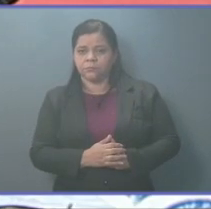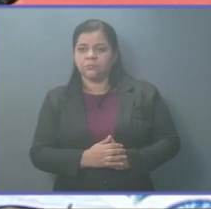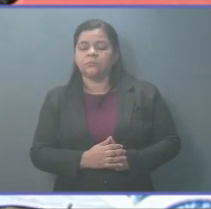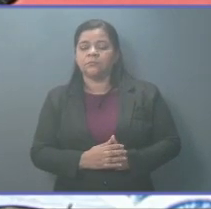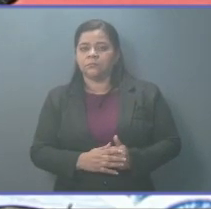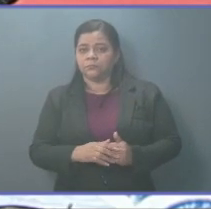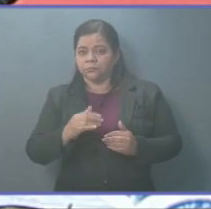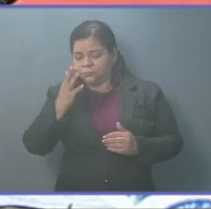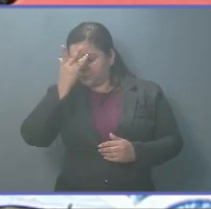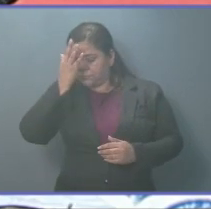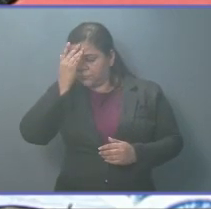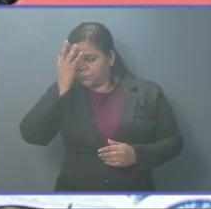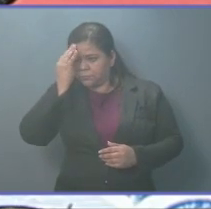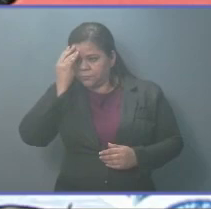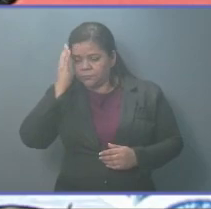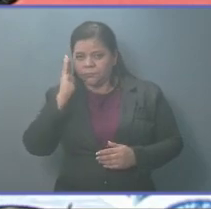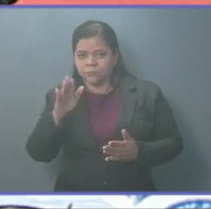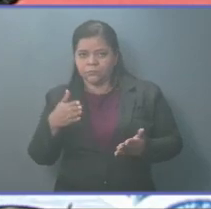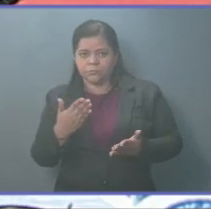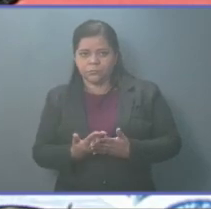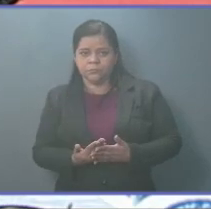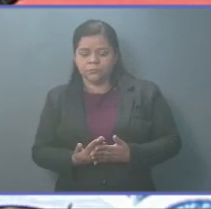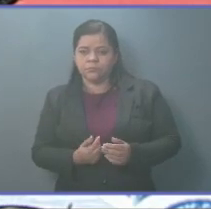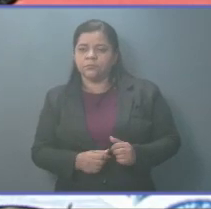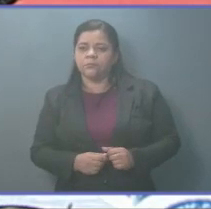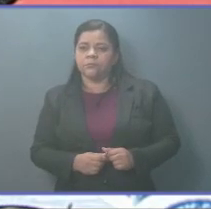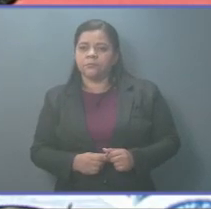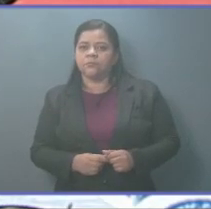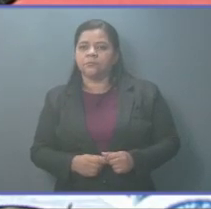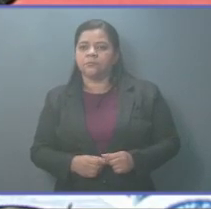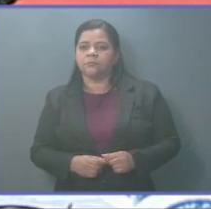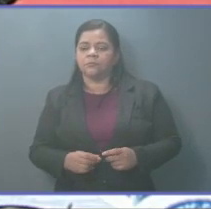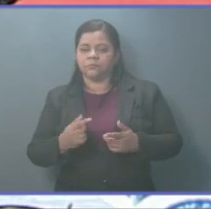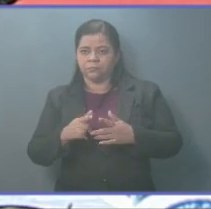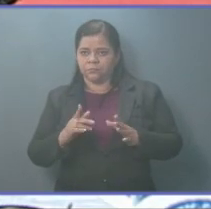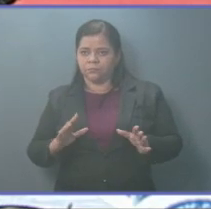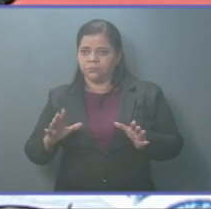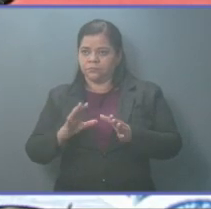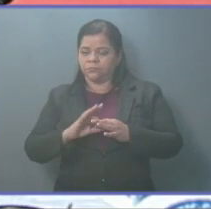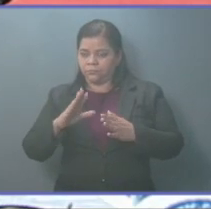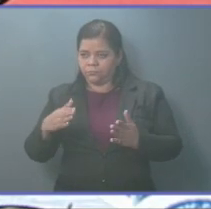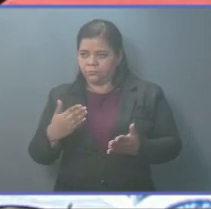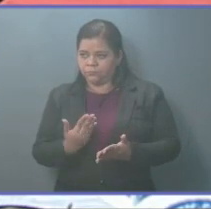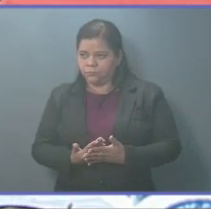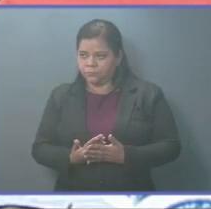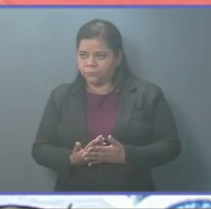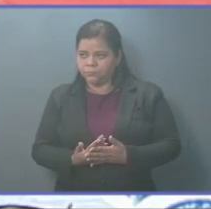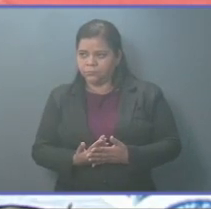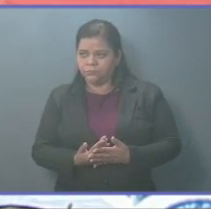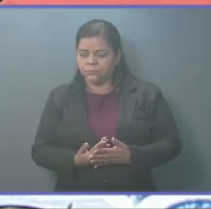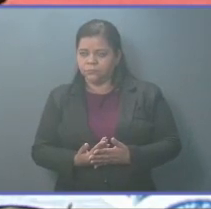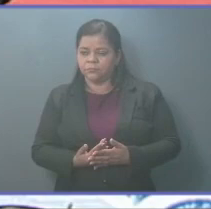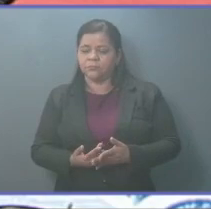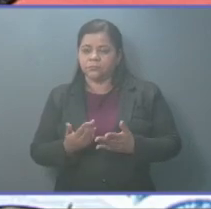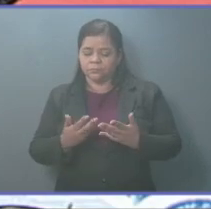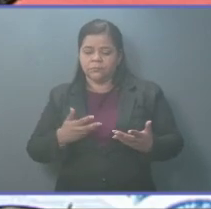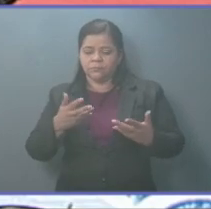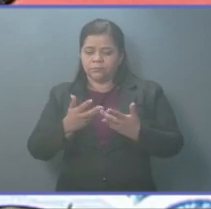estar preocupado de cómo es que le van a proporcionar la seguridad, porque se